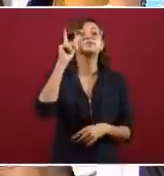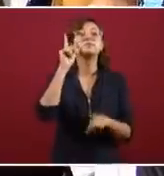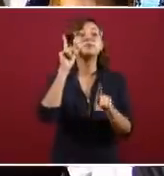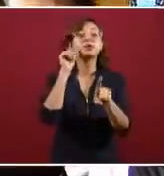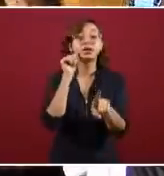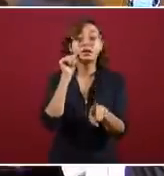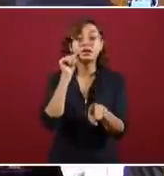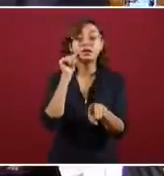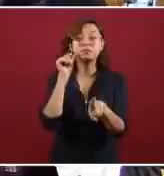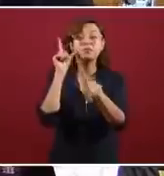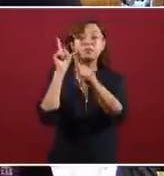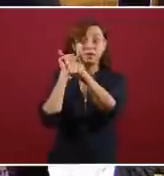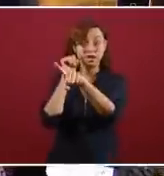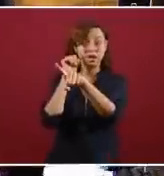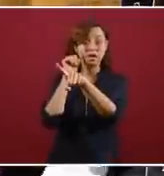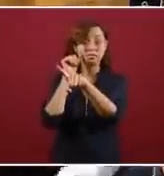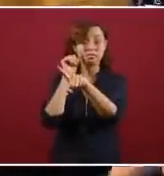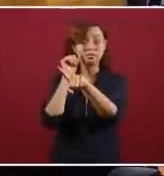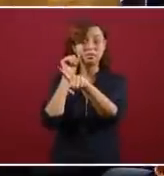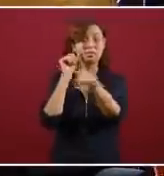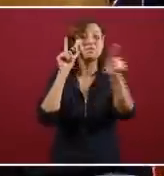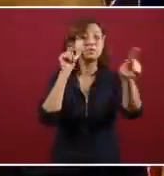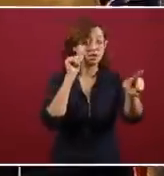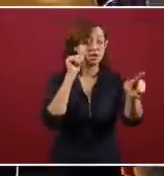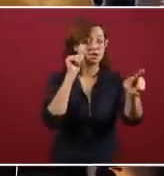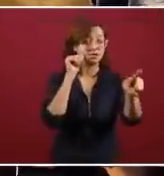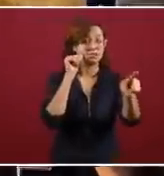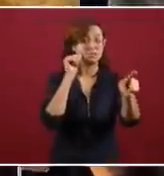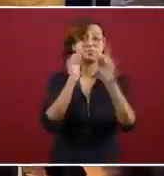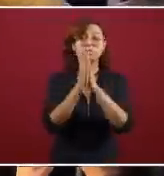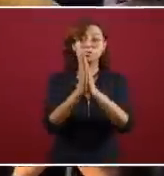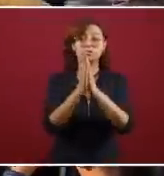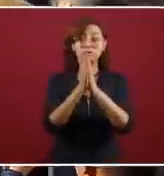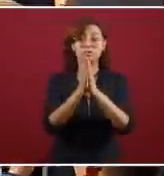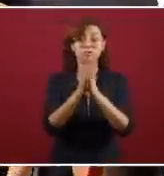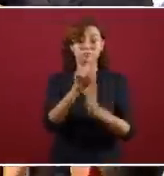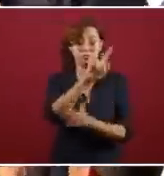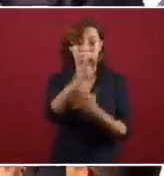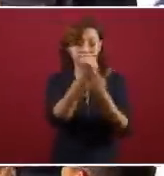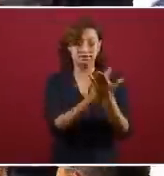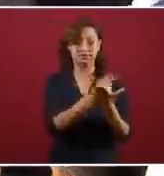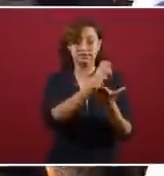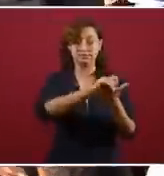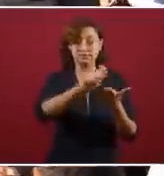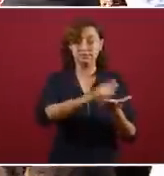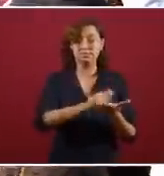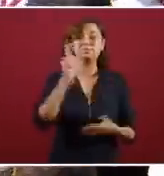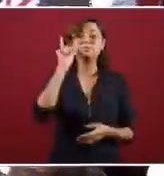Mañana, por favor, mañana.